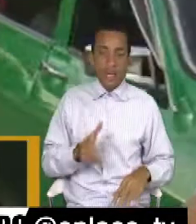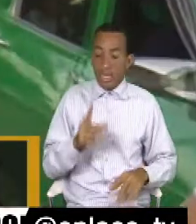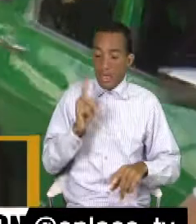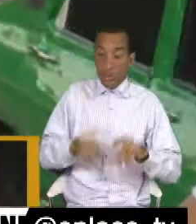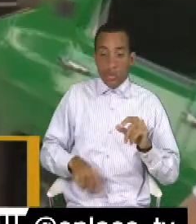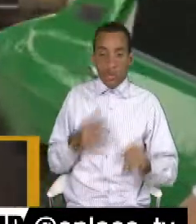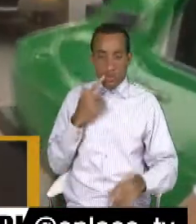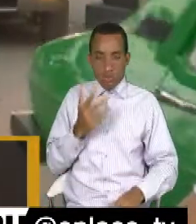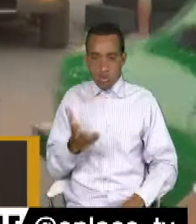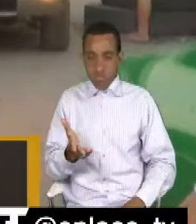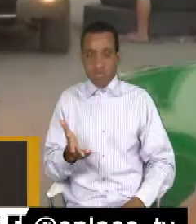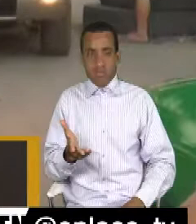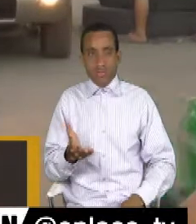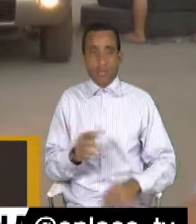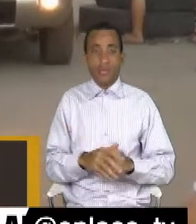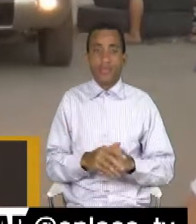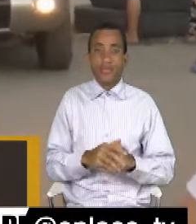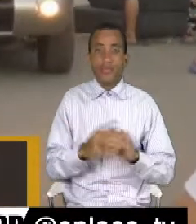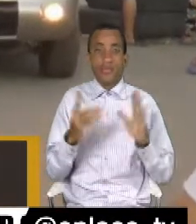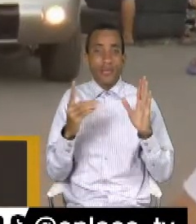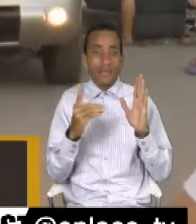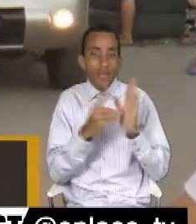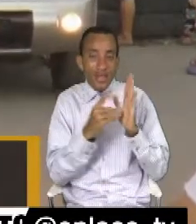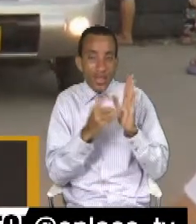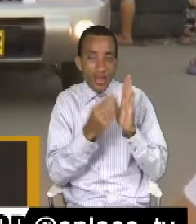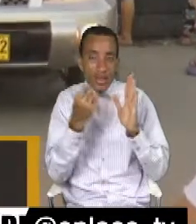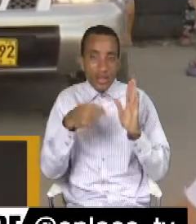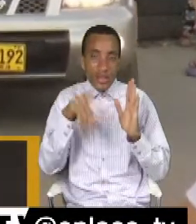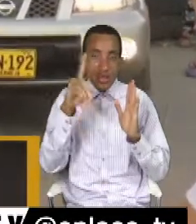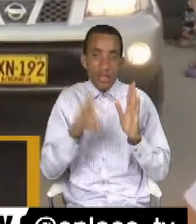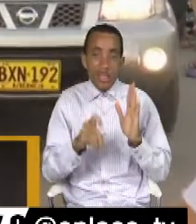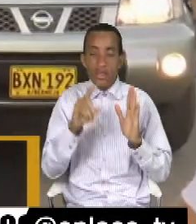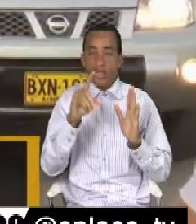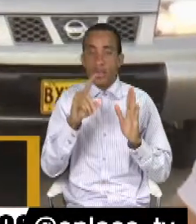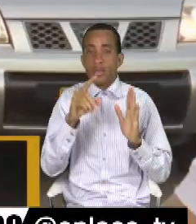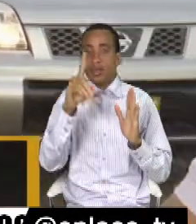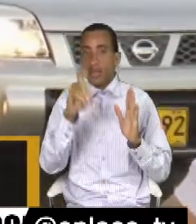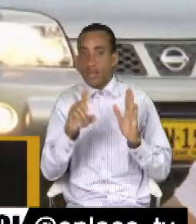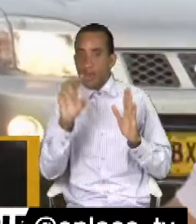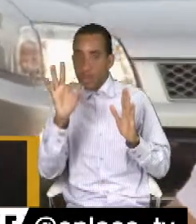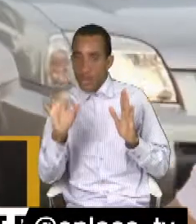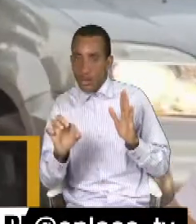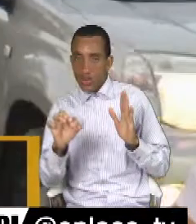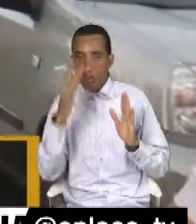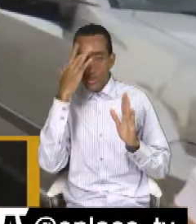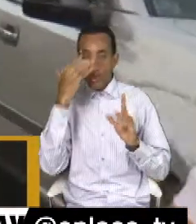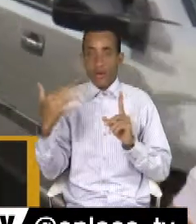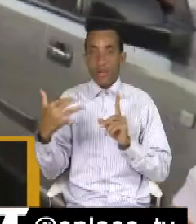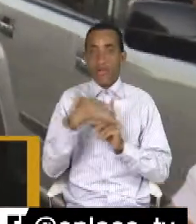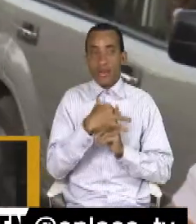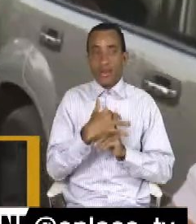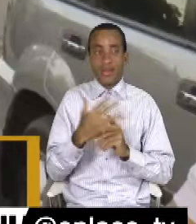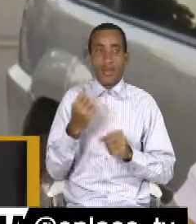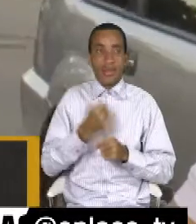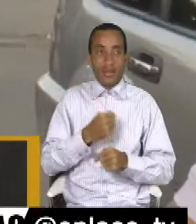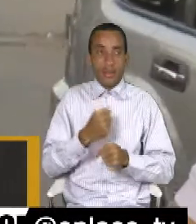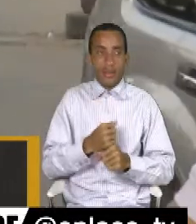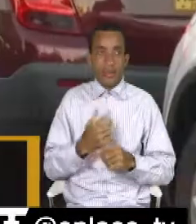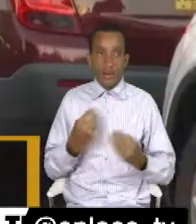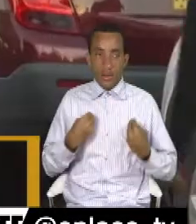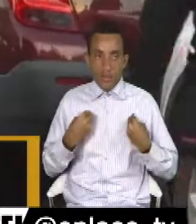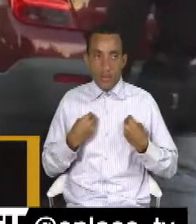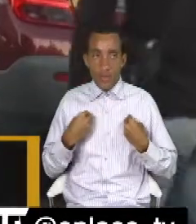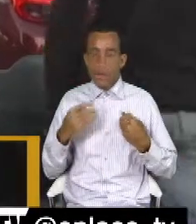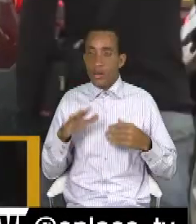pedimos? Hay un decreto 1668 que hoy nos está afectando en la parte laboral. Ya no tenemos ni el derecho a un empleo como habitantes, como zona